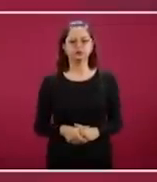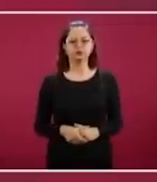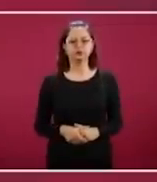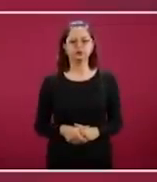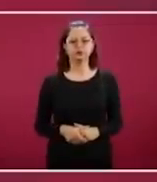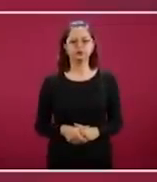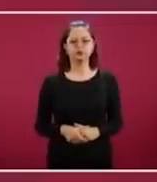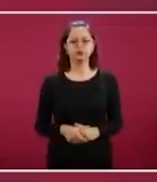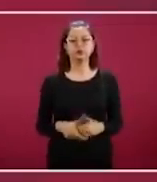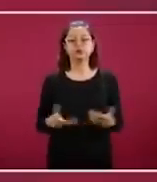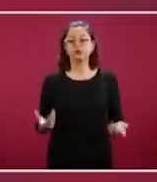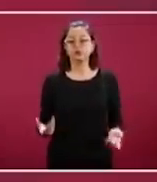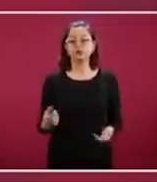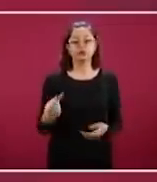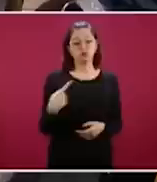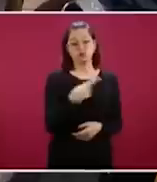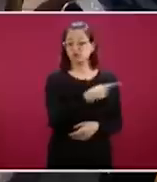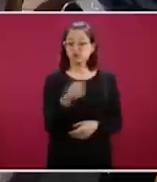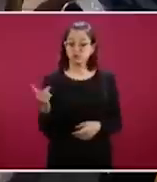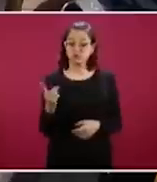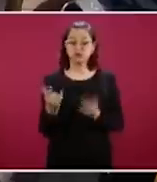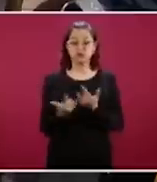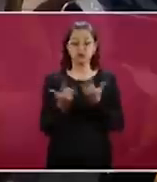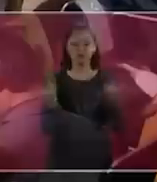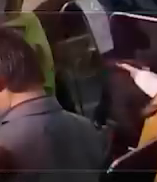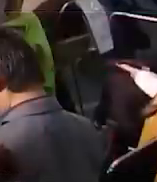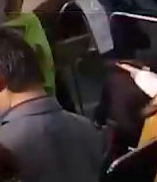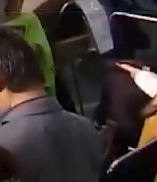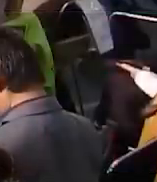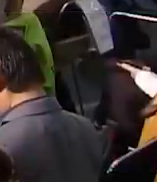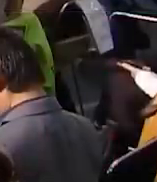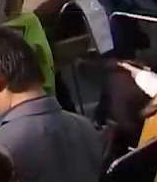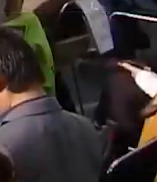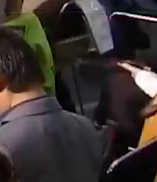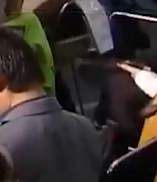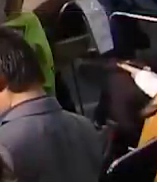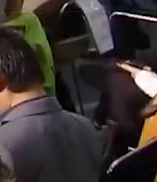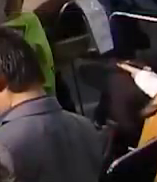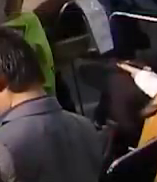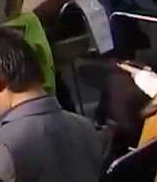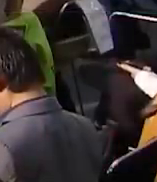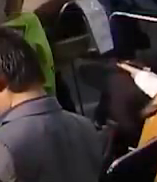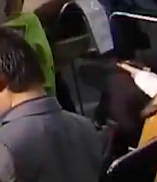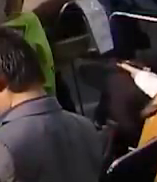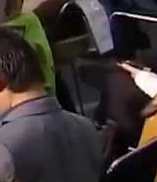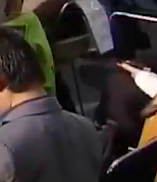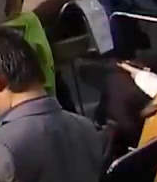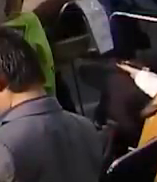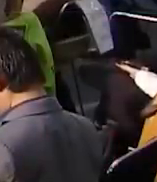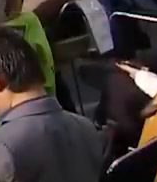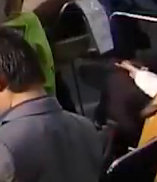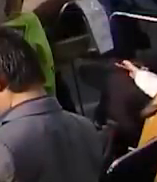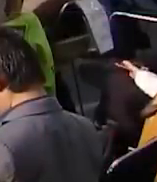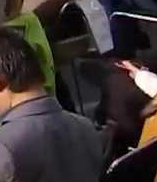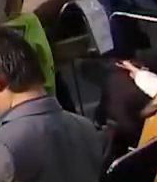Los que conocen la historia saben de que